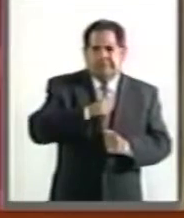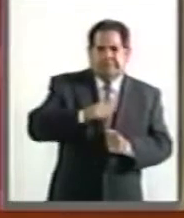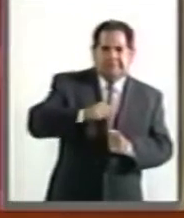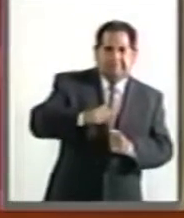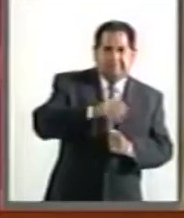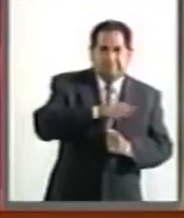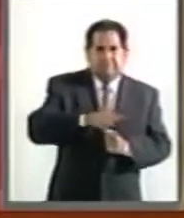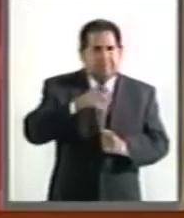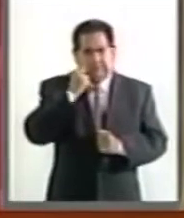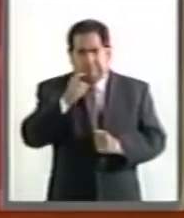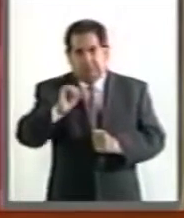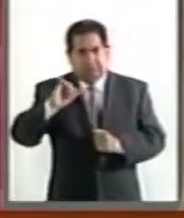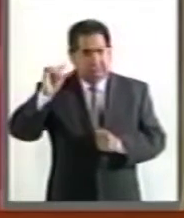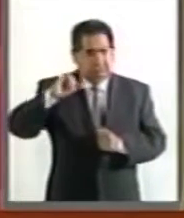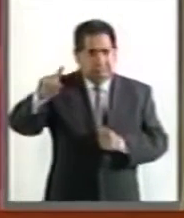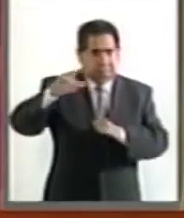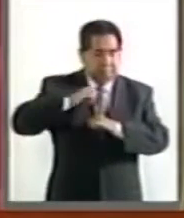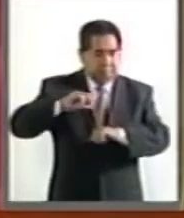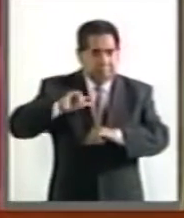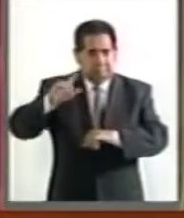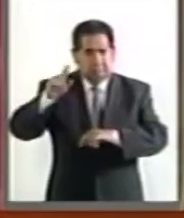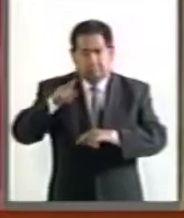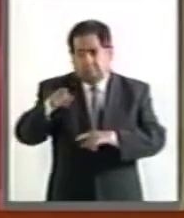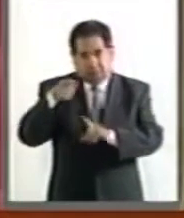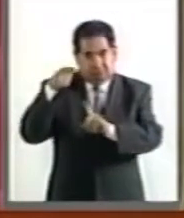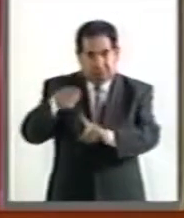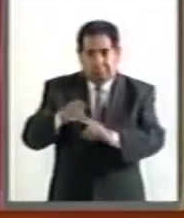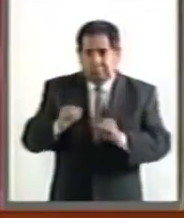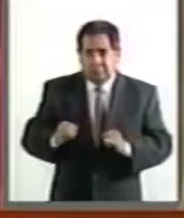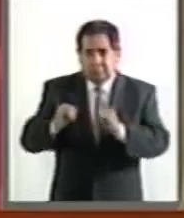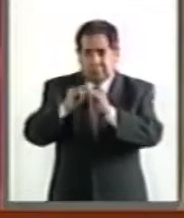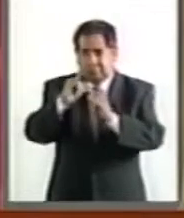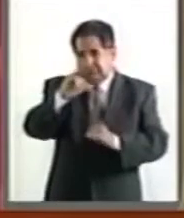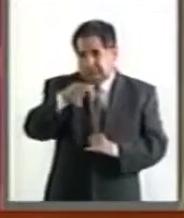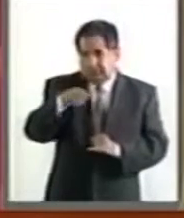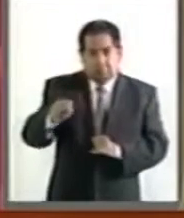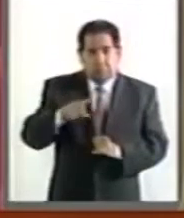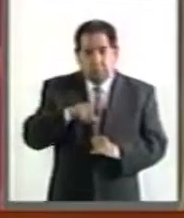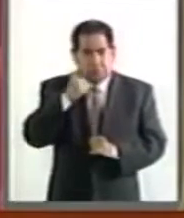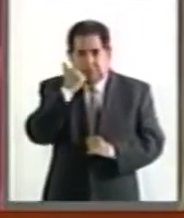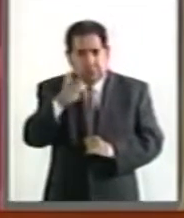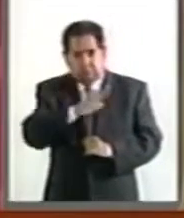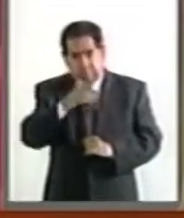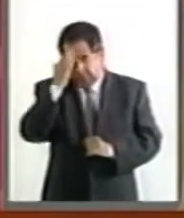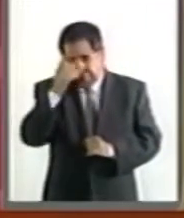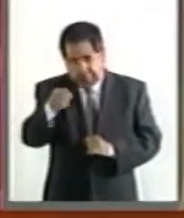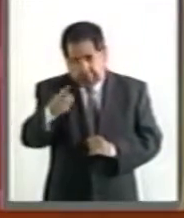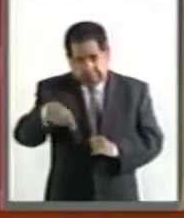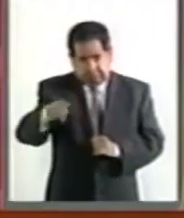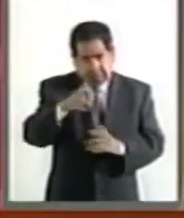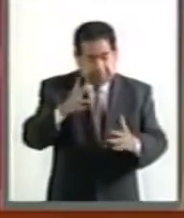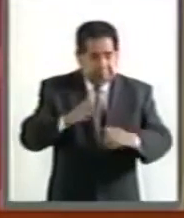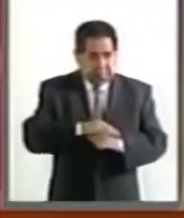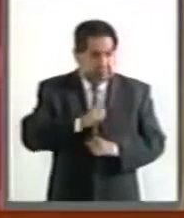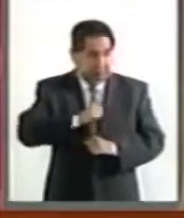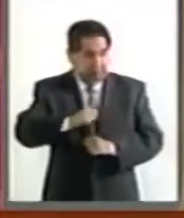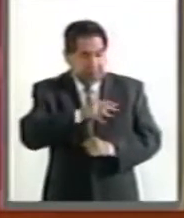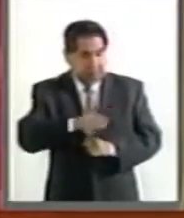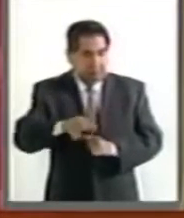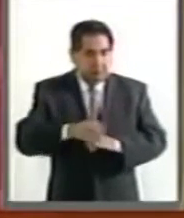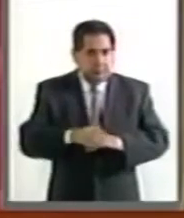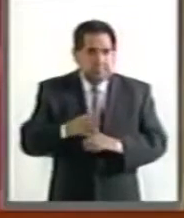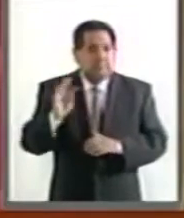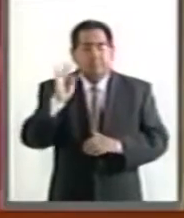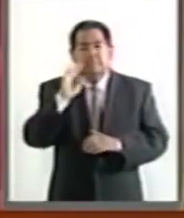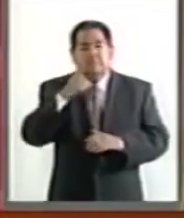de resistencia por parte de las autoridades, particularmente del Instituto Mexicano del Seguro Social, en el sentido de que después de que se